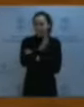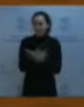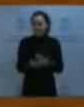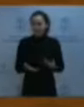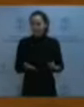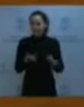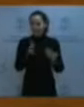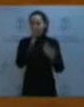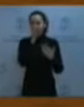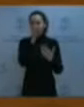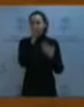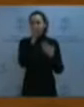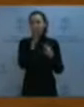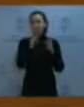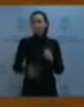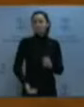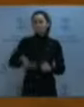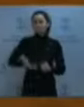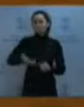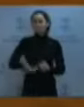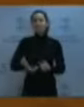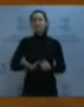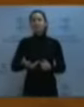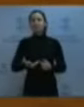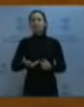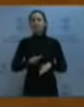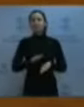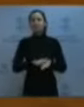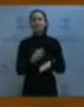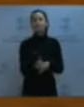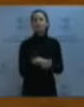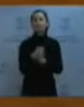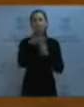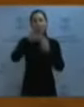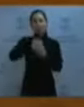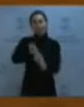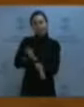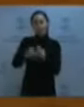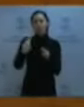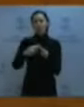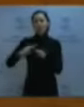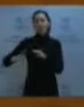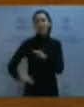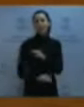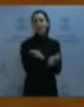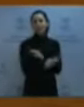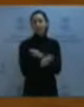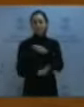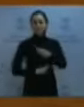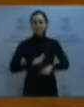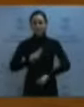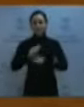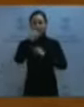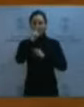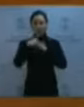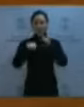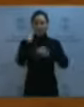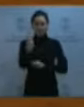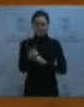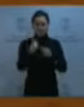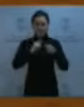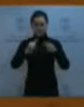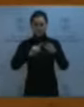que son fundamentales a la hora de definir las políticas que se quieren hacer para el próximo año y los